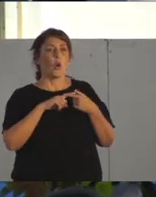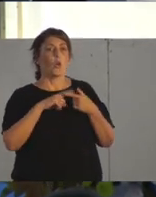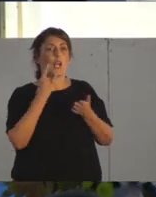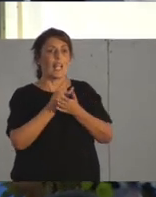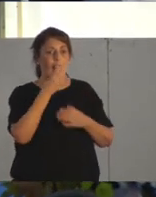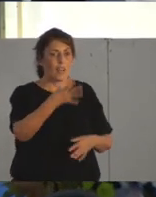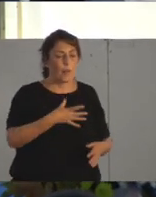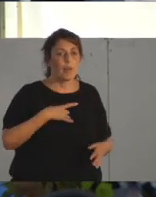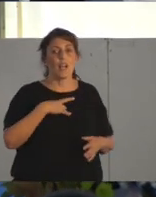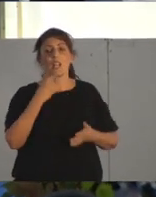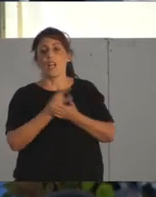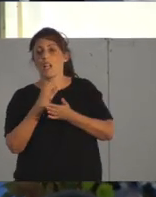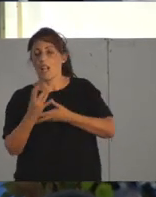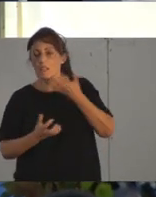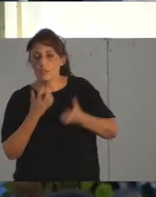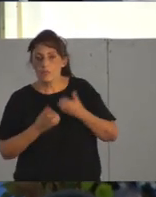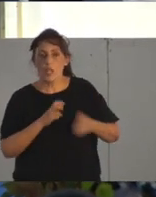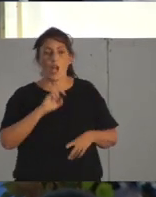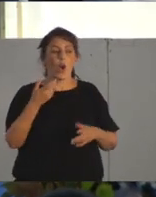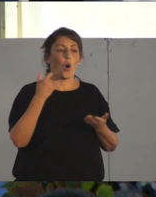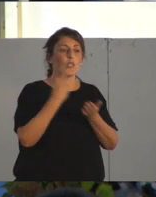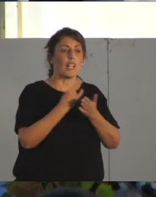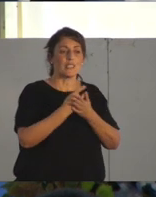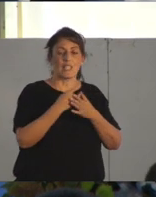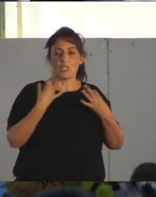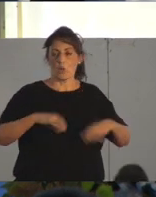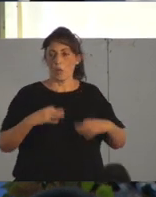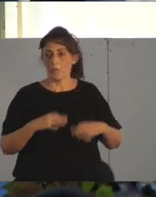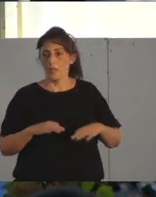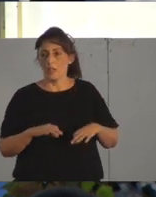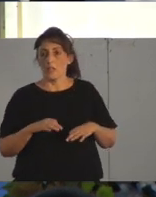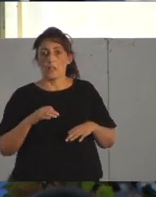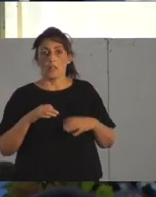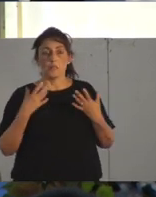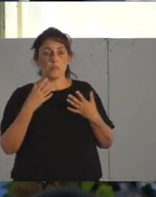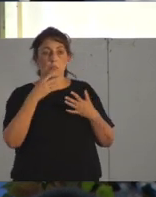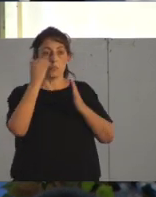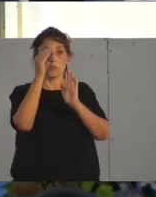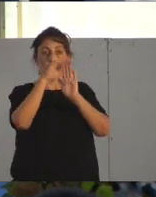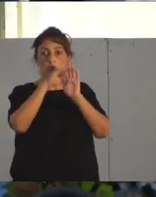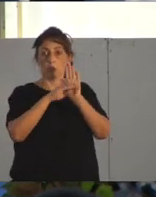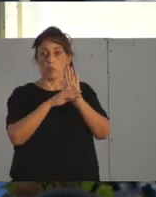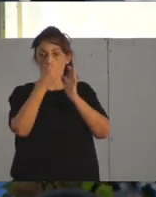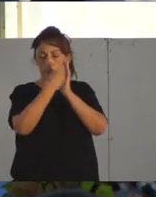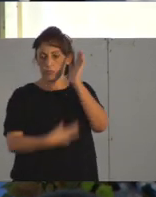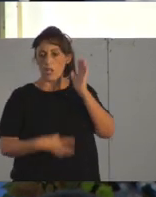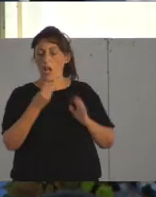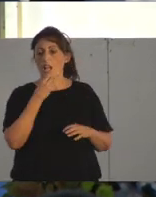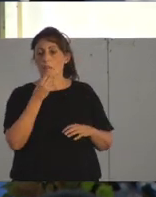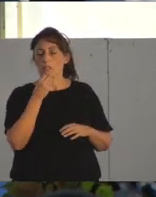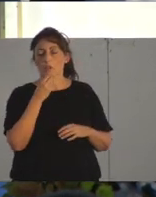blandas, carnes guisadas, carnes duras, etc. Hay una serie bastante larga de alimentos.